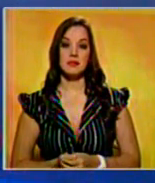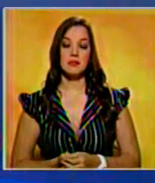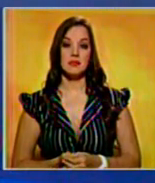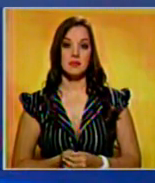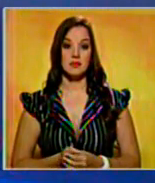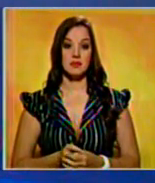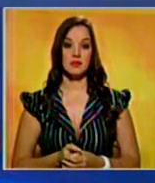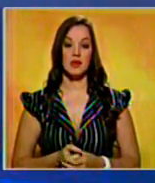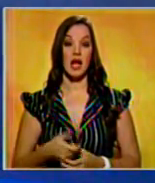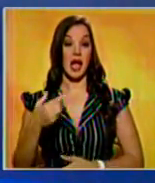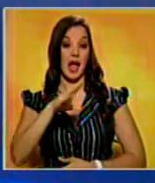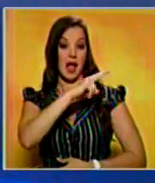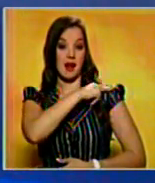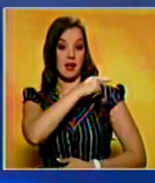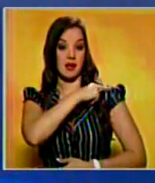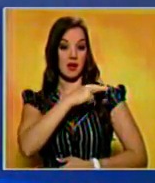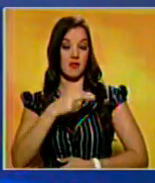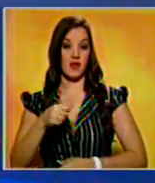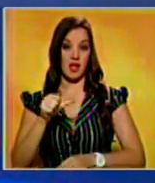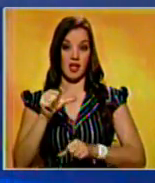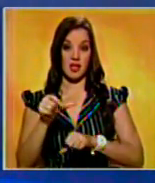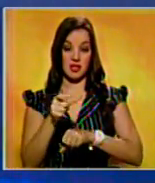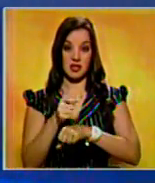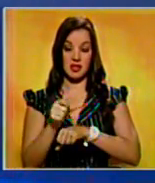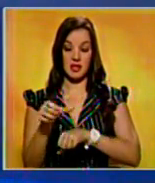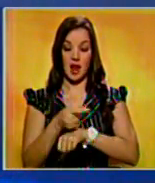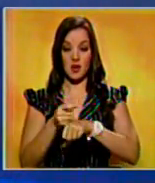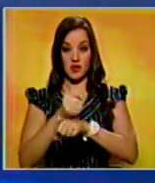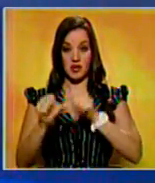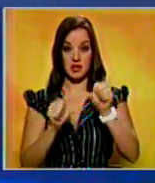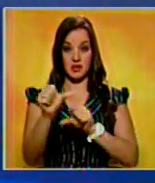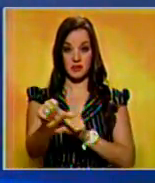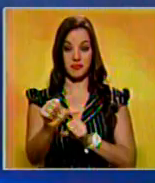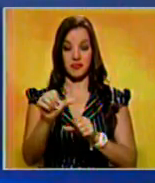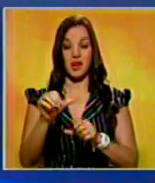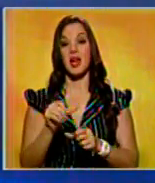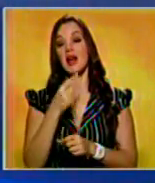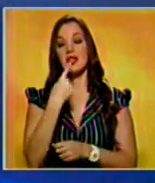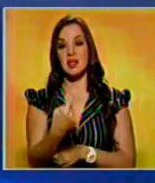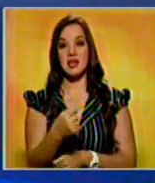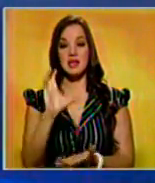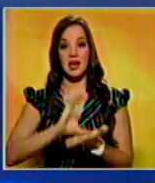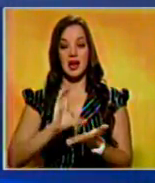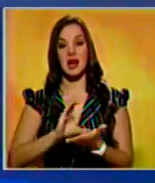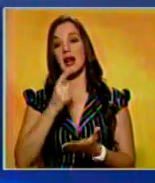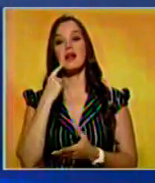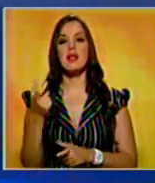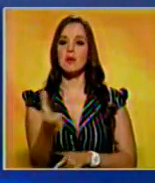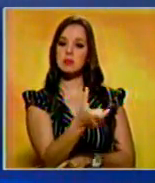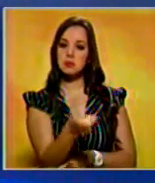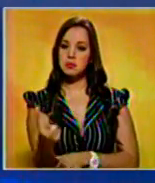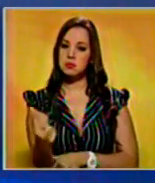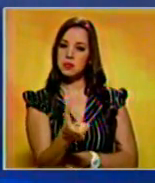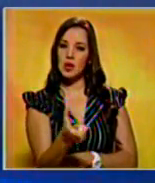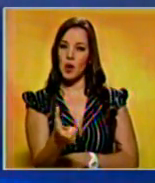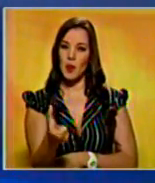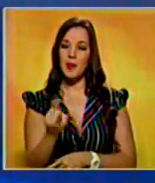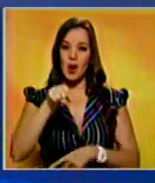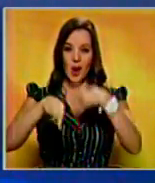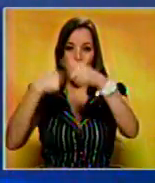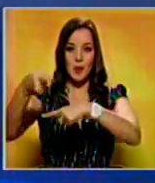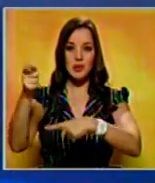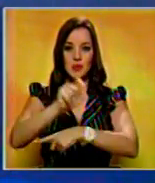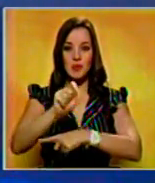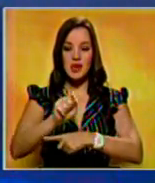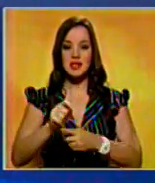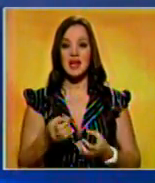Ernesto Villegas, jefe de gobierno en el Distrito Capital, informó durante la transmisión de mando del Cuerpo de Bomberos de Caracas que se realizará en los próximos